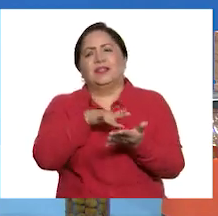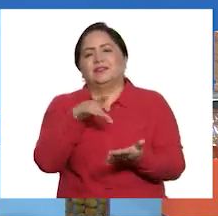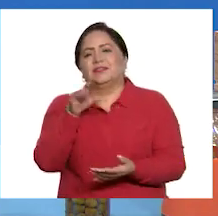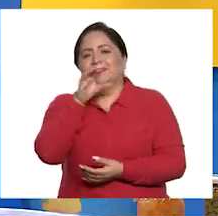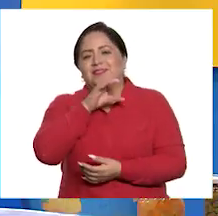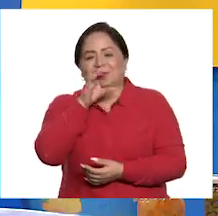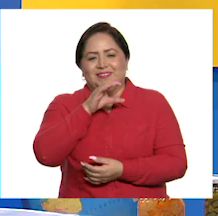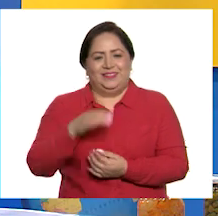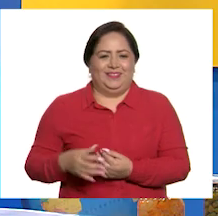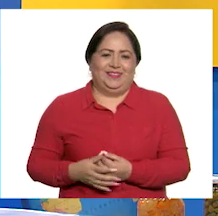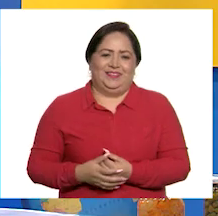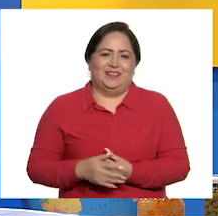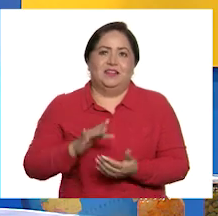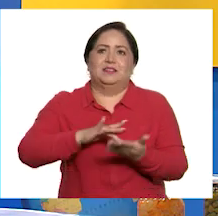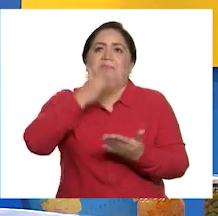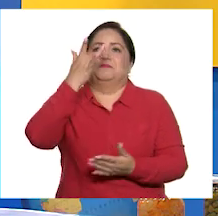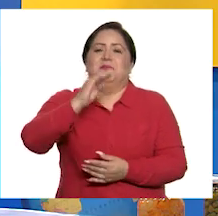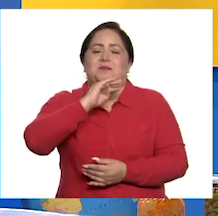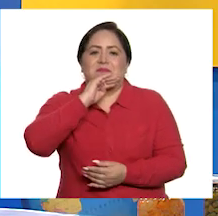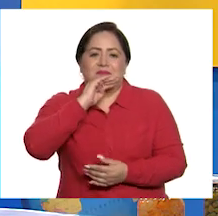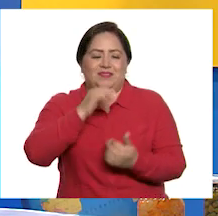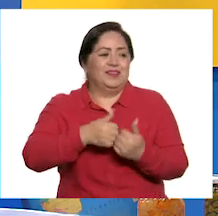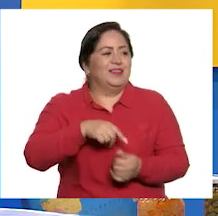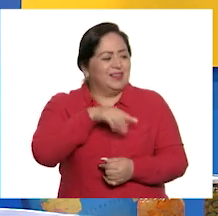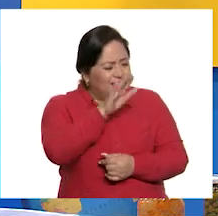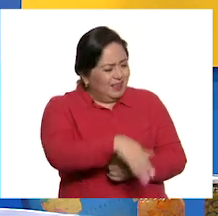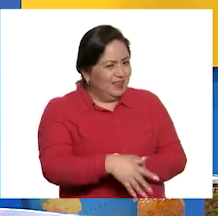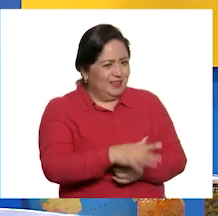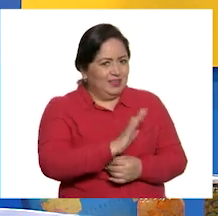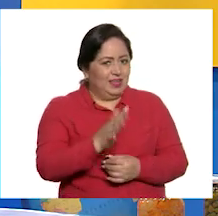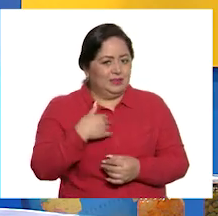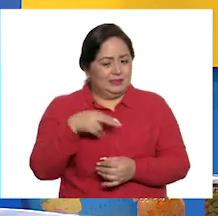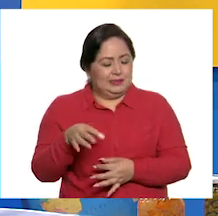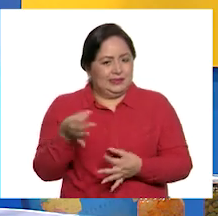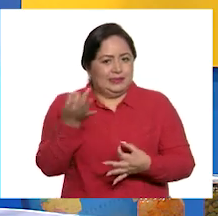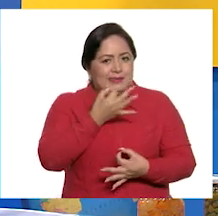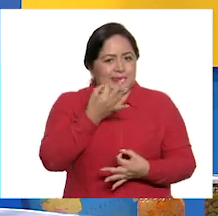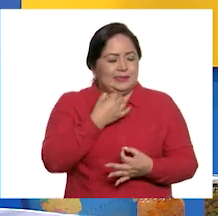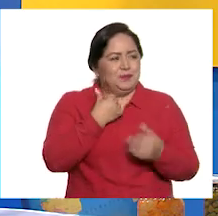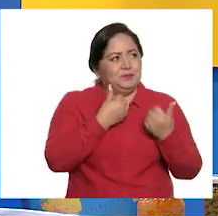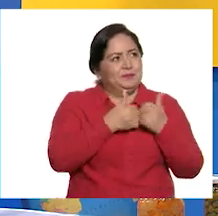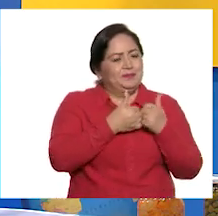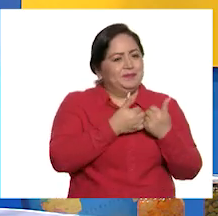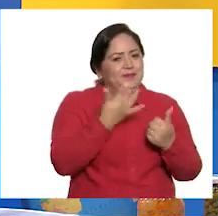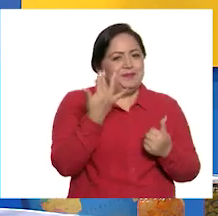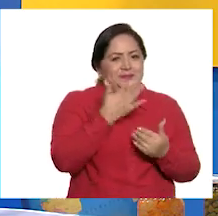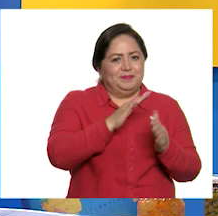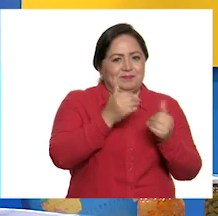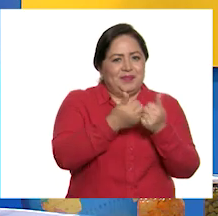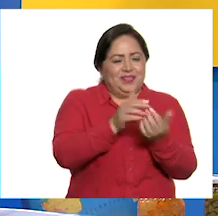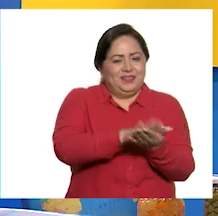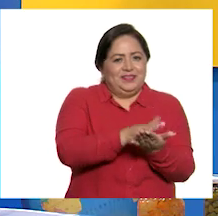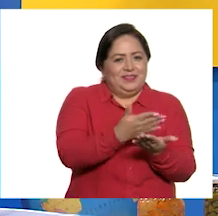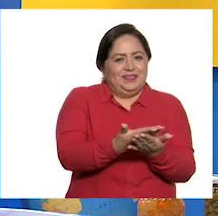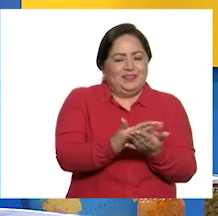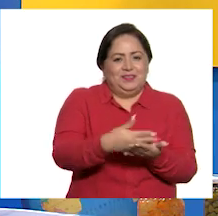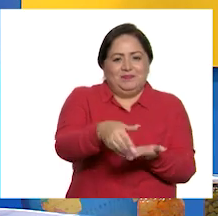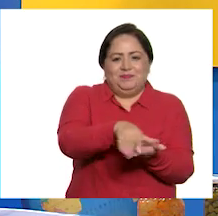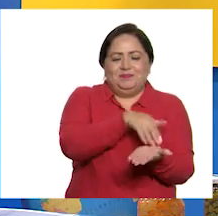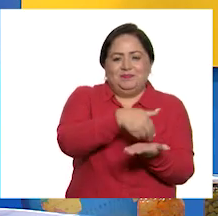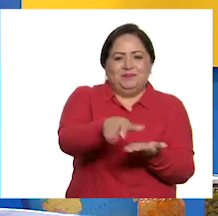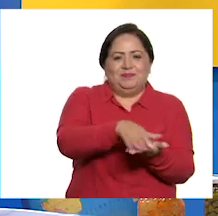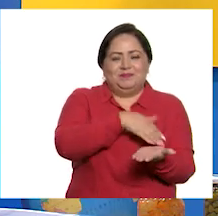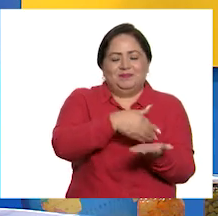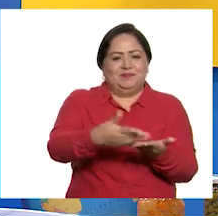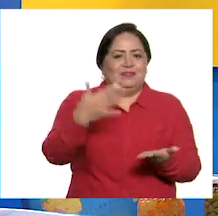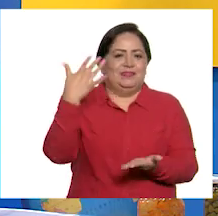calor. Gracias, mamá. Gracias, pan. Ay, Ali, ya me antojaste así un panecito recién tostado, untado